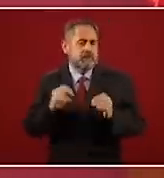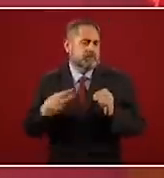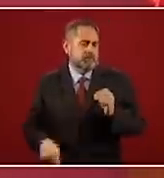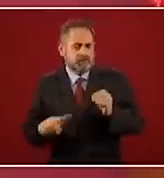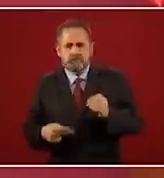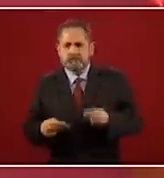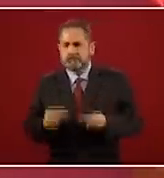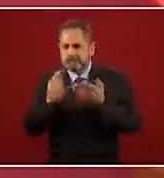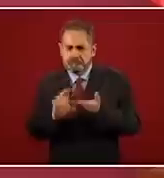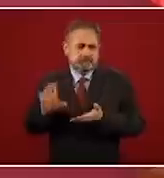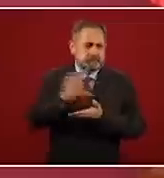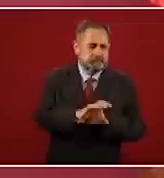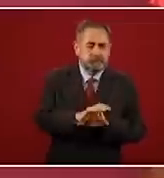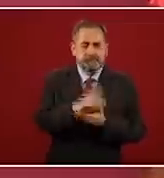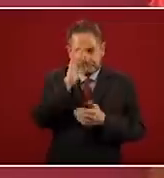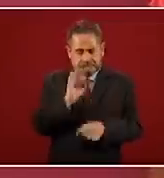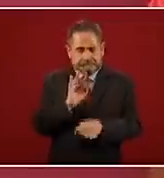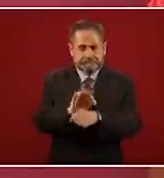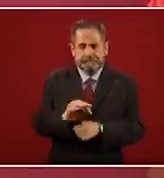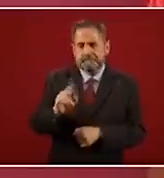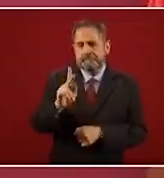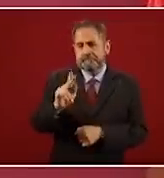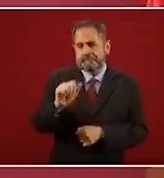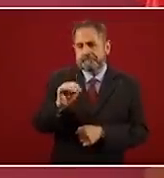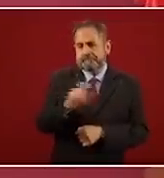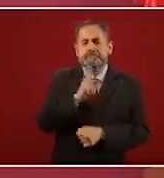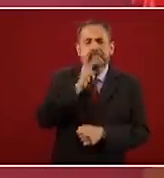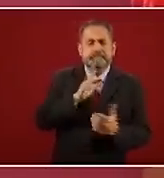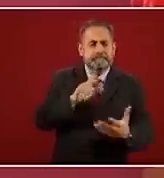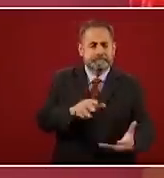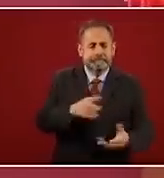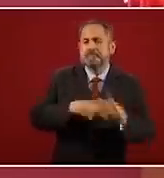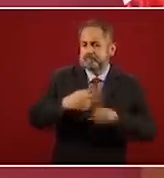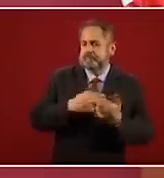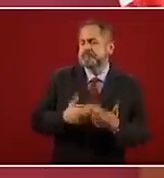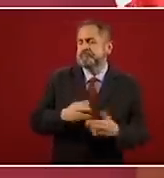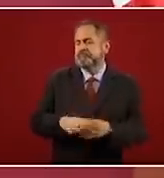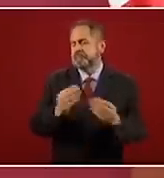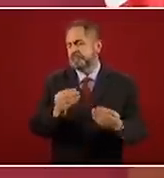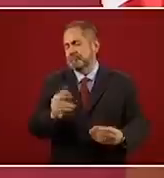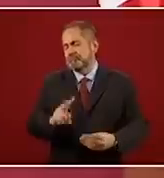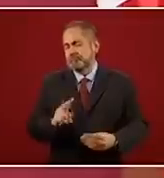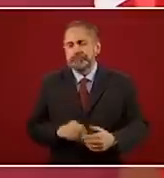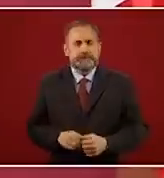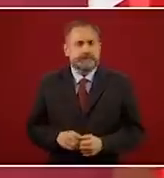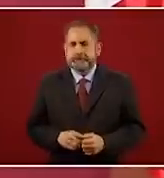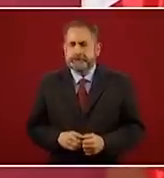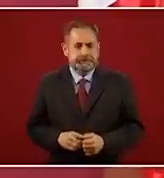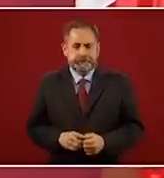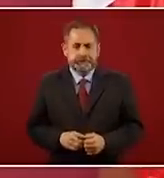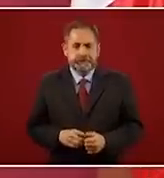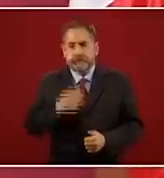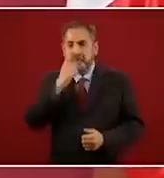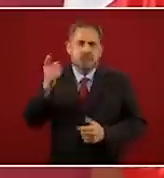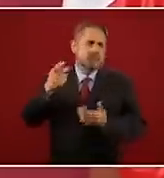nacional a Pemex, y se iba a producir mucho petróleo. Iba a llegar la inversión